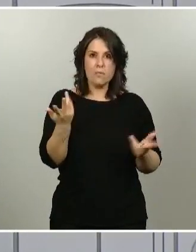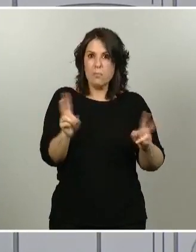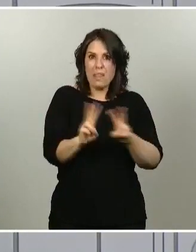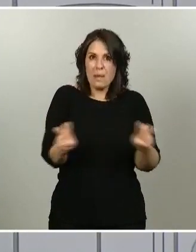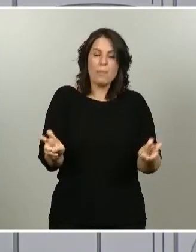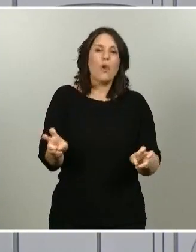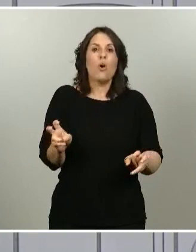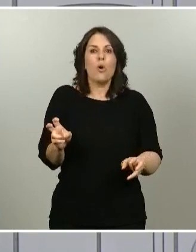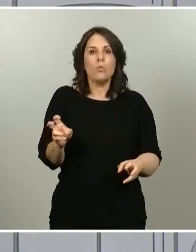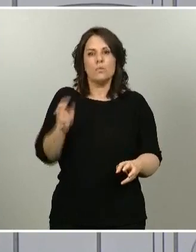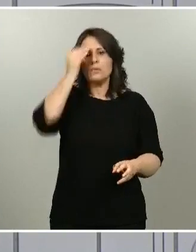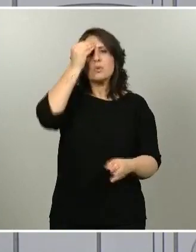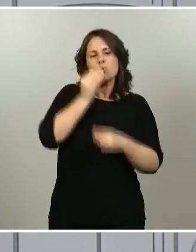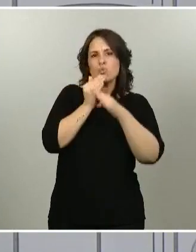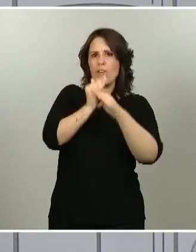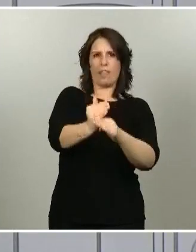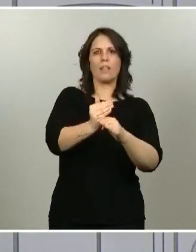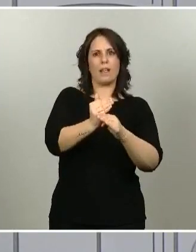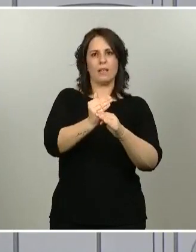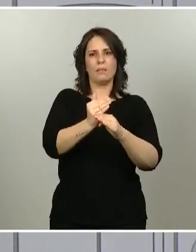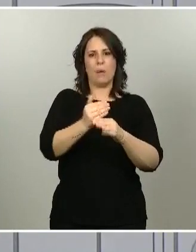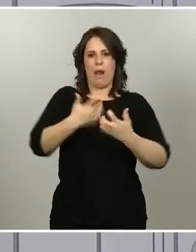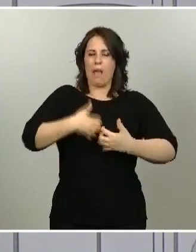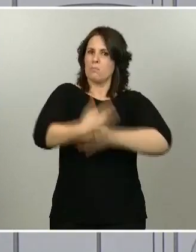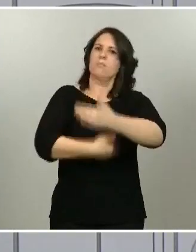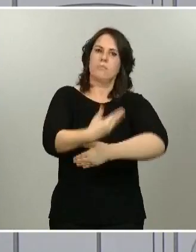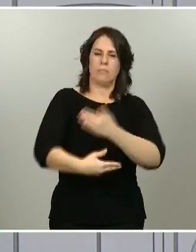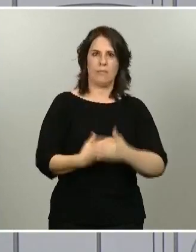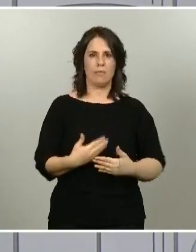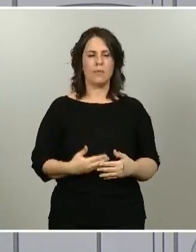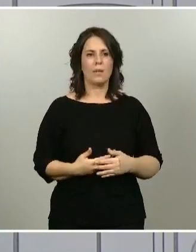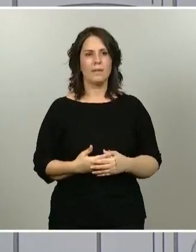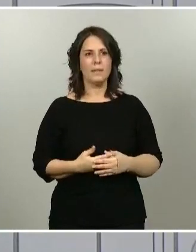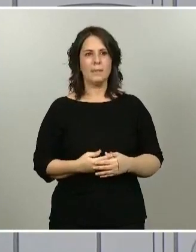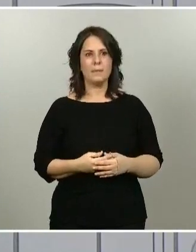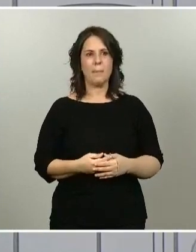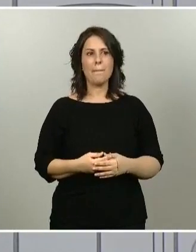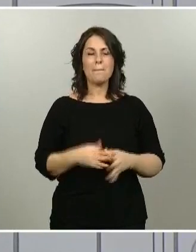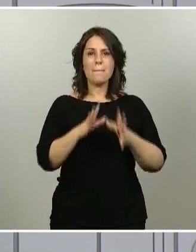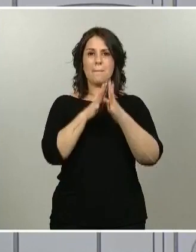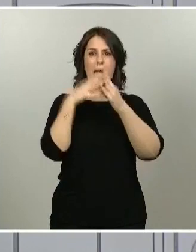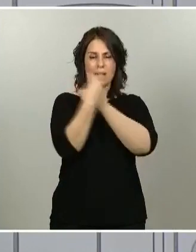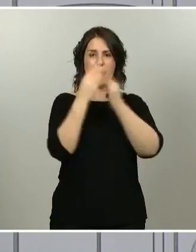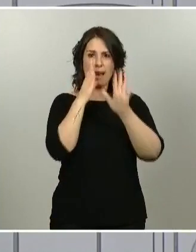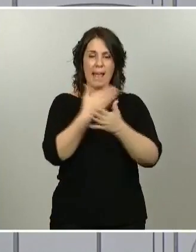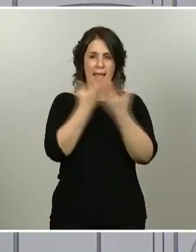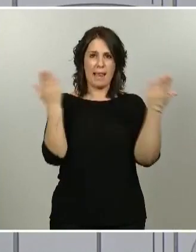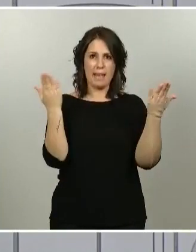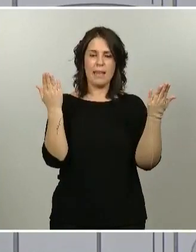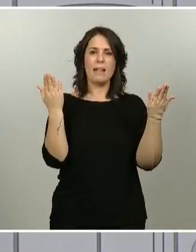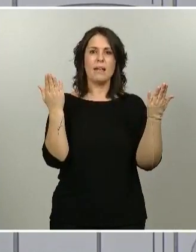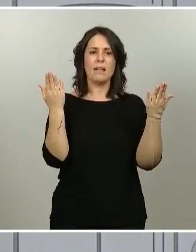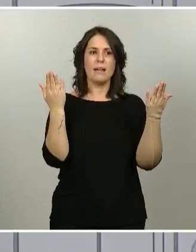a priori suficiente para funcionar. Ahora bien, el material existente es suficiente en base